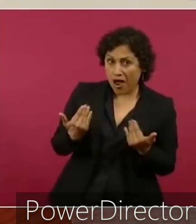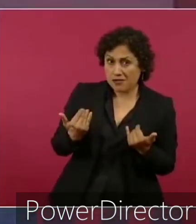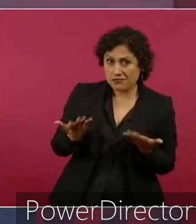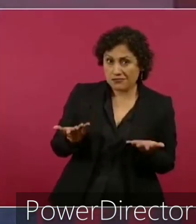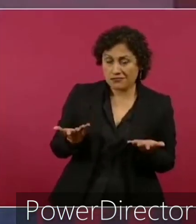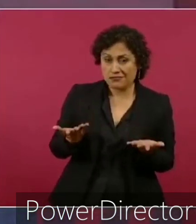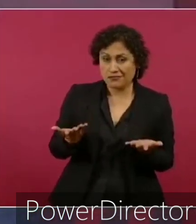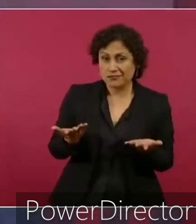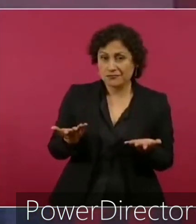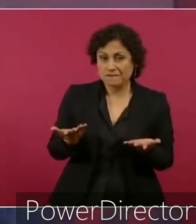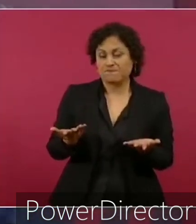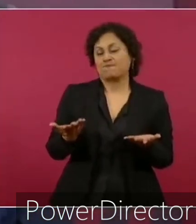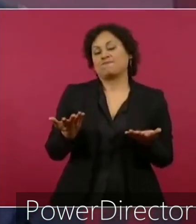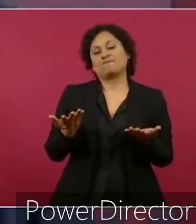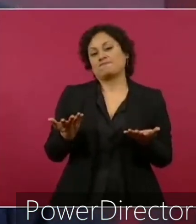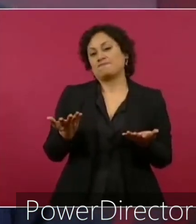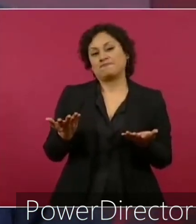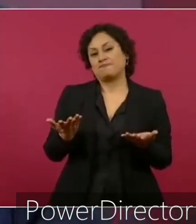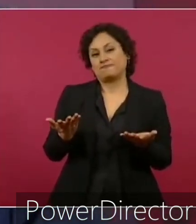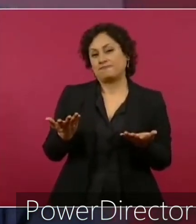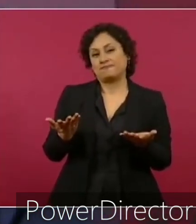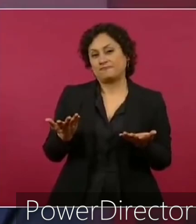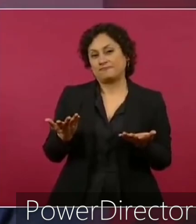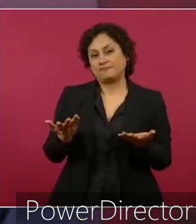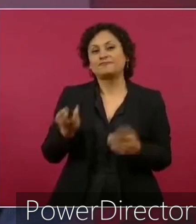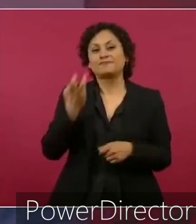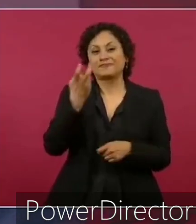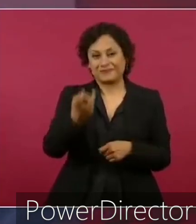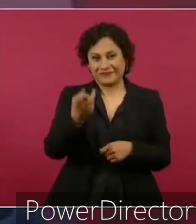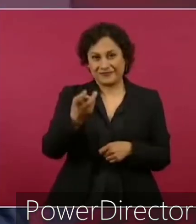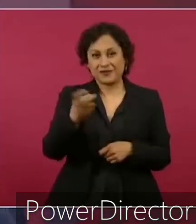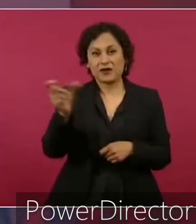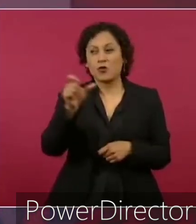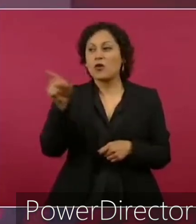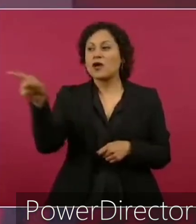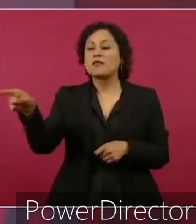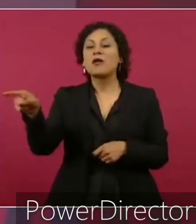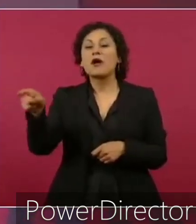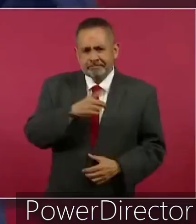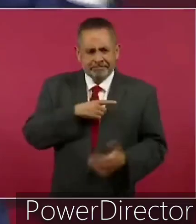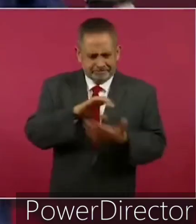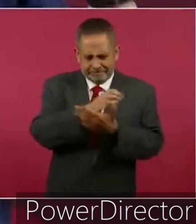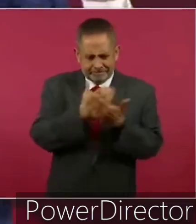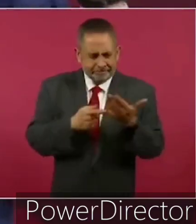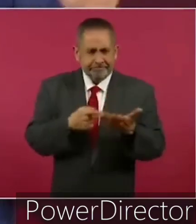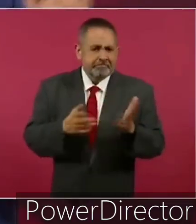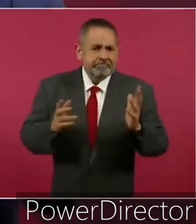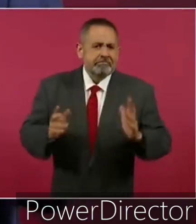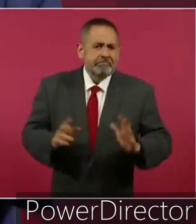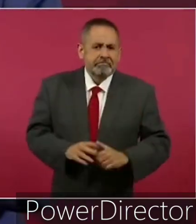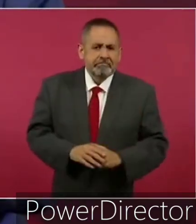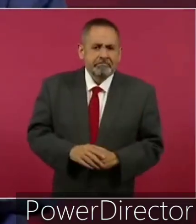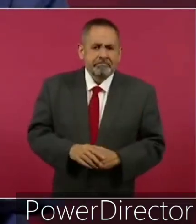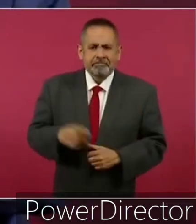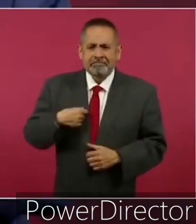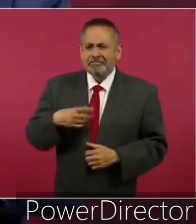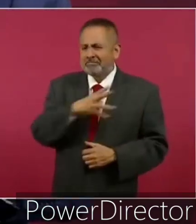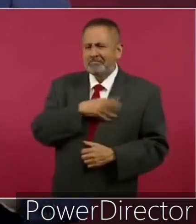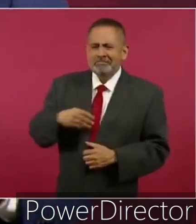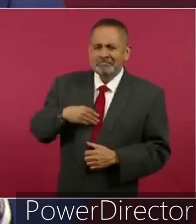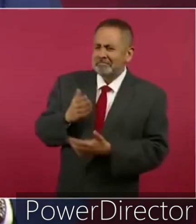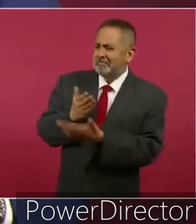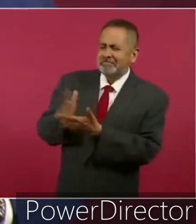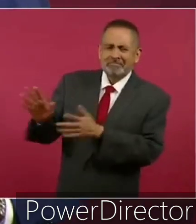la consigna de que la calumnia cuando no mancha tizna, pero no hay ningún problema. Mis hijos no tienen nada que